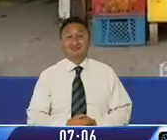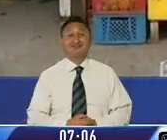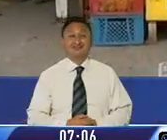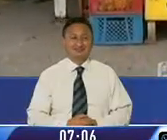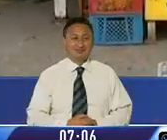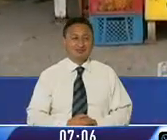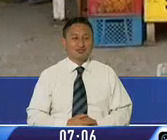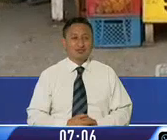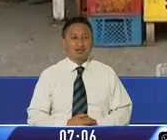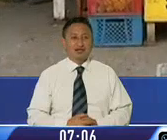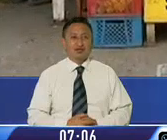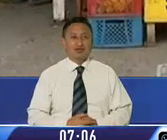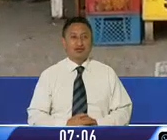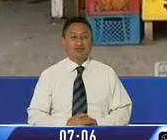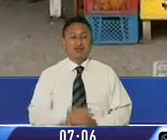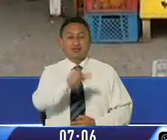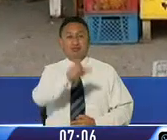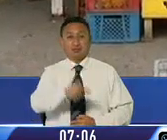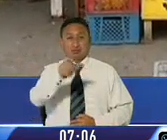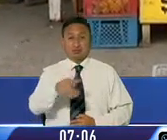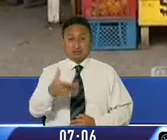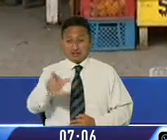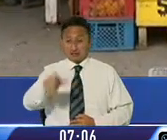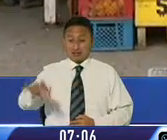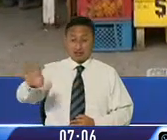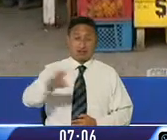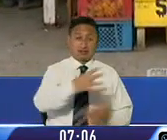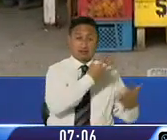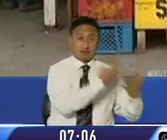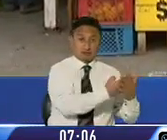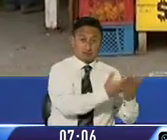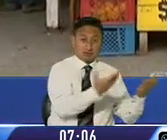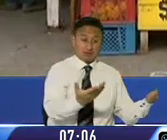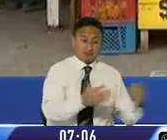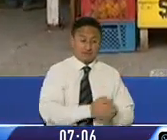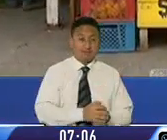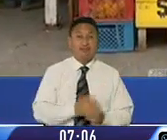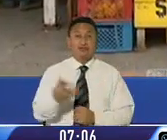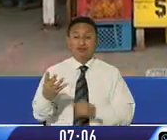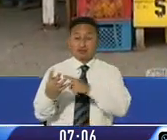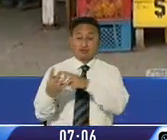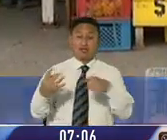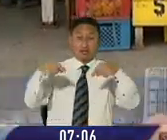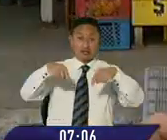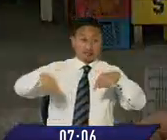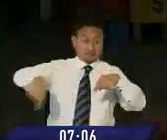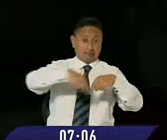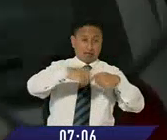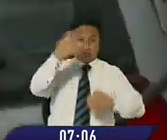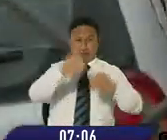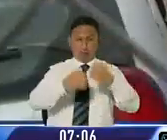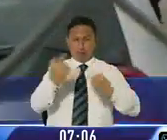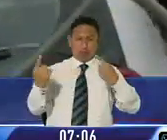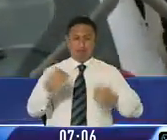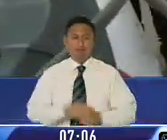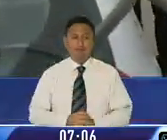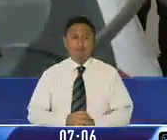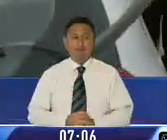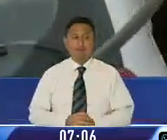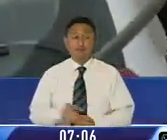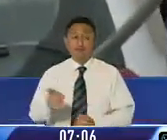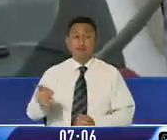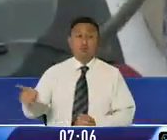cuales hemos procedido a la detención inmediata por cuanto han procedido a alterar el orden público. Los mismos